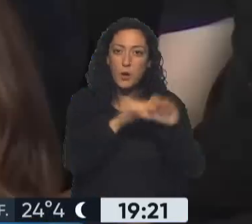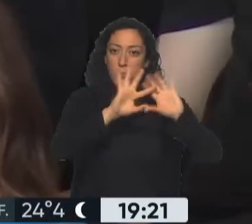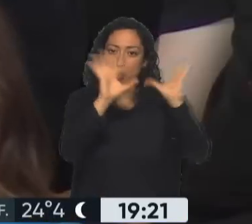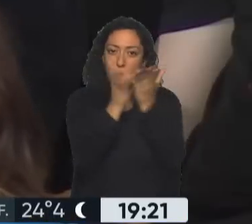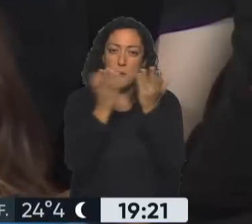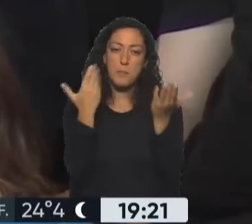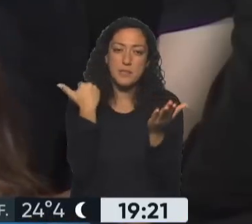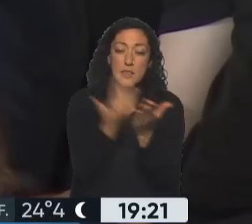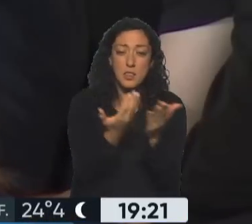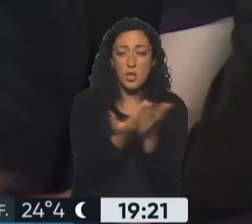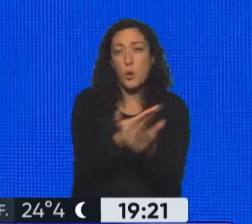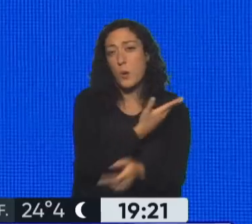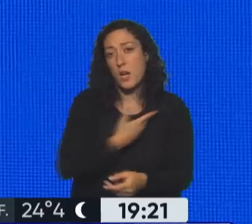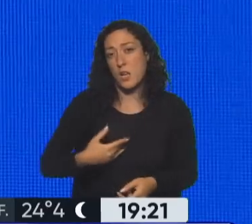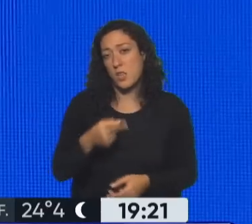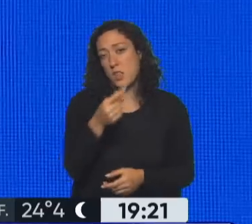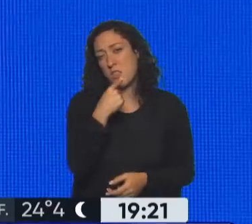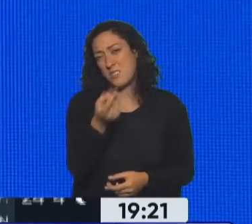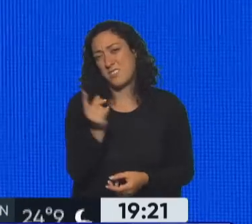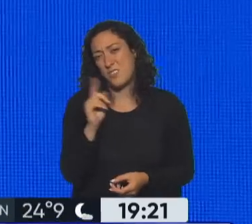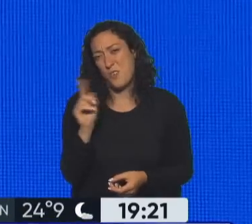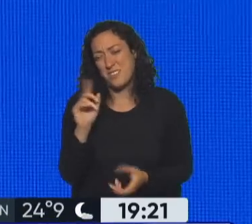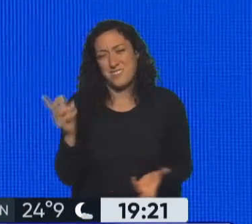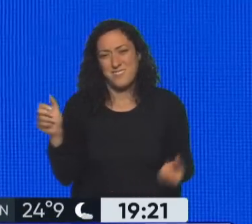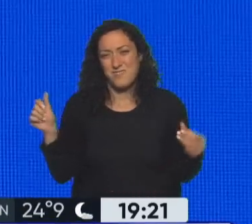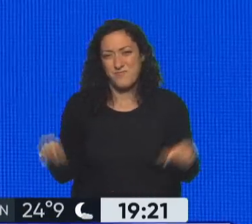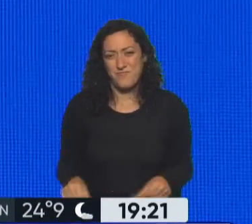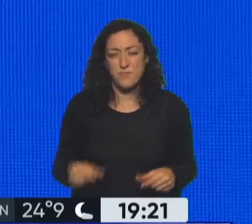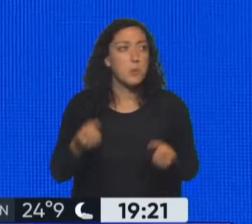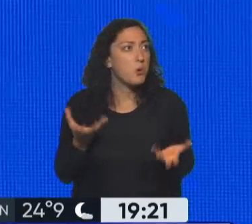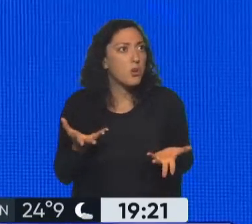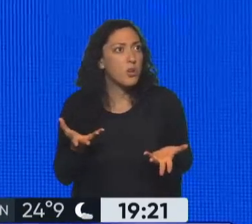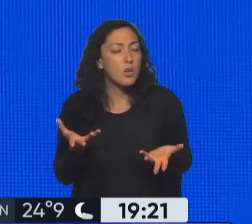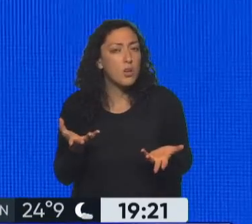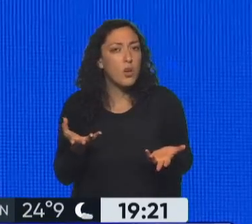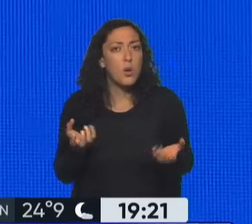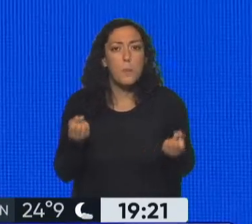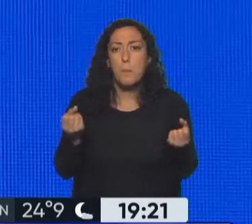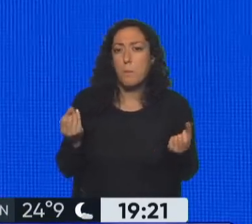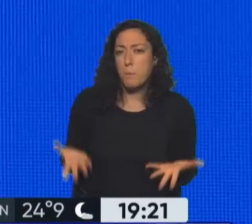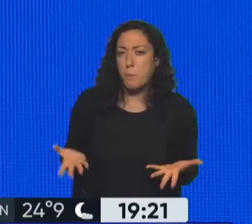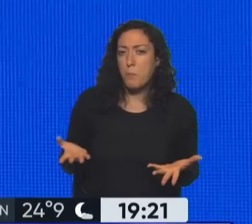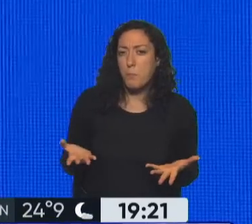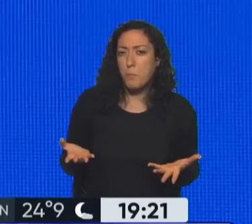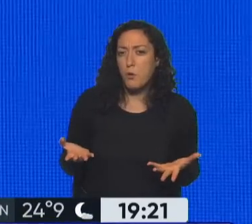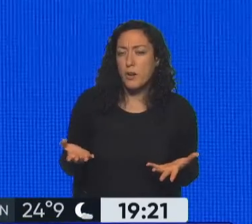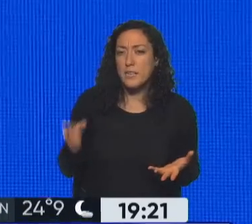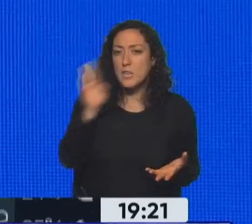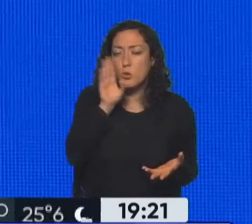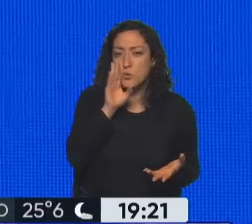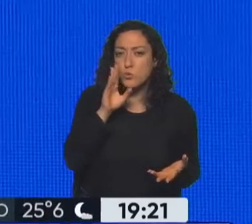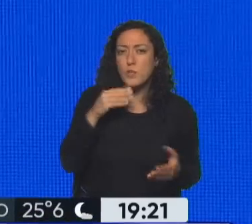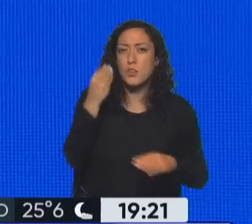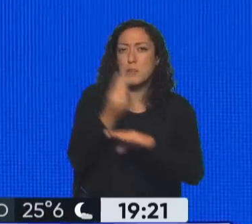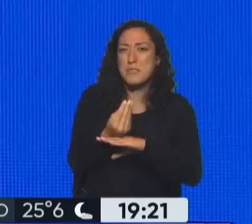Mundial, el entonces presidente del Banco Mundial le dijo: no, mire, esto no va a andar. ¿Pero por qué? Porque se va a oponer el representante de los Estados Unidos. ¿Pero